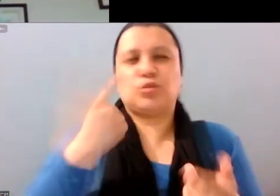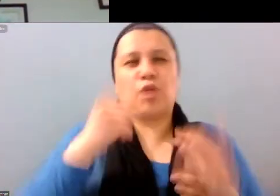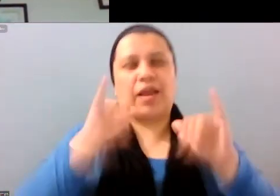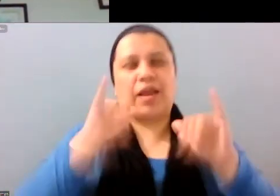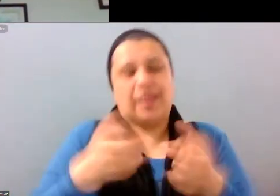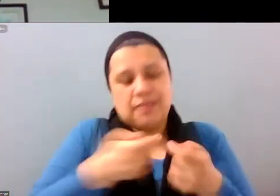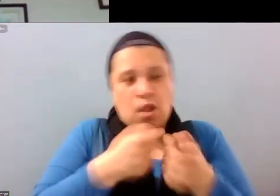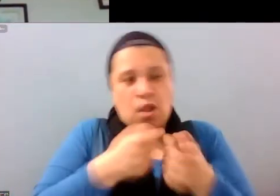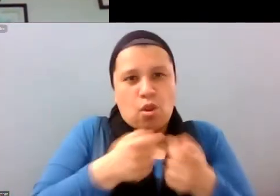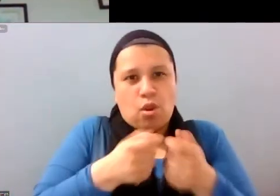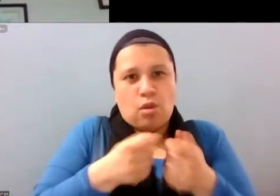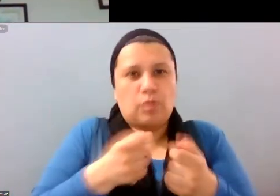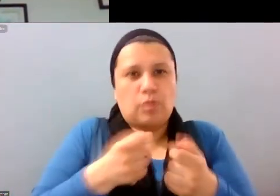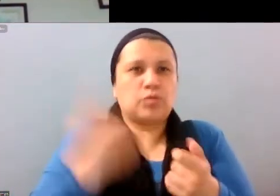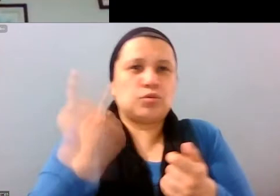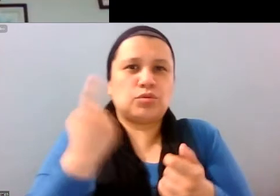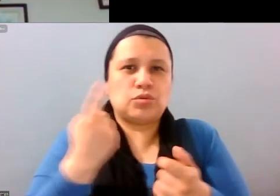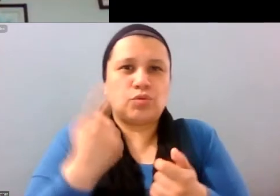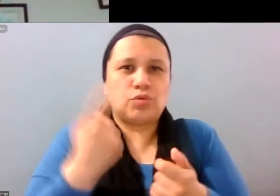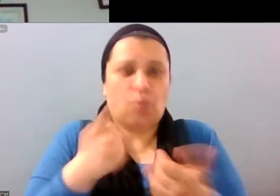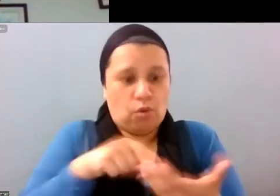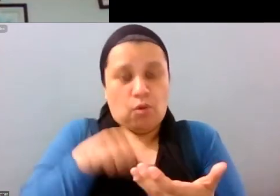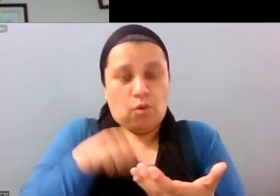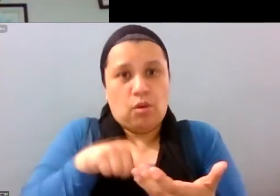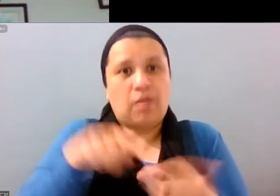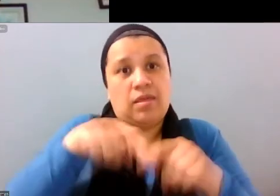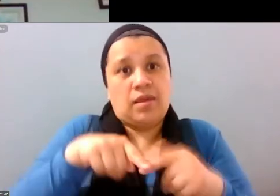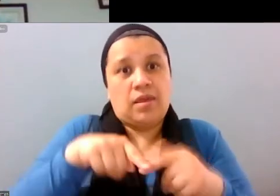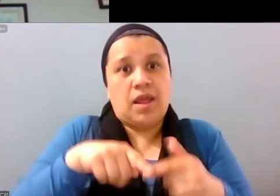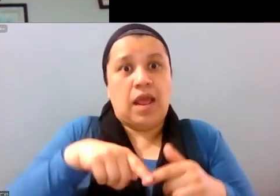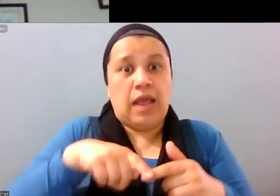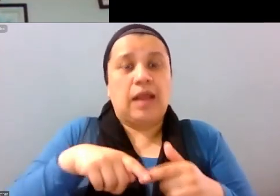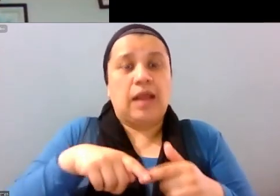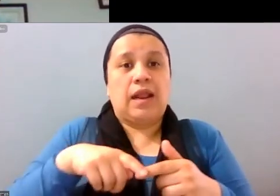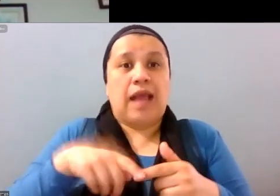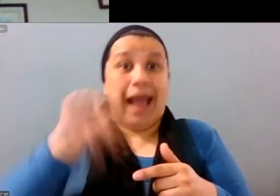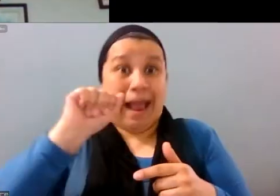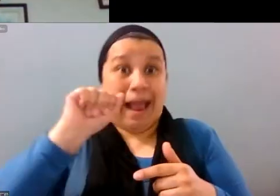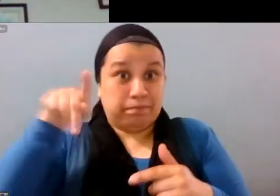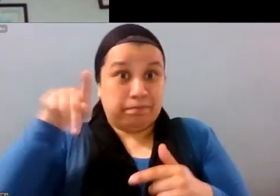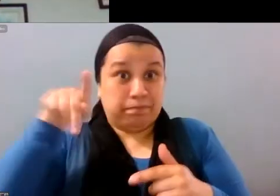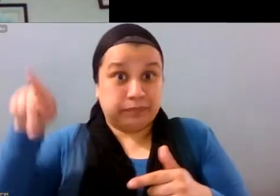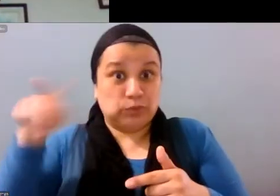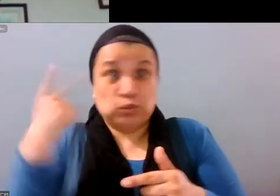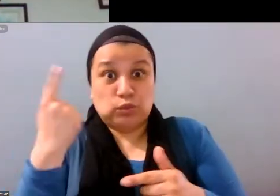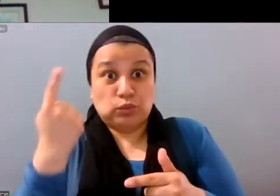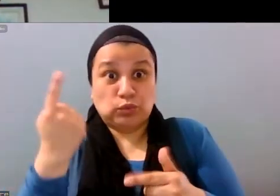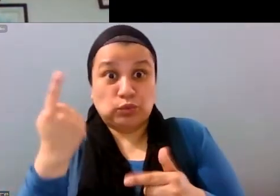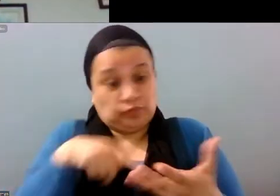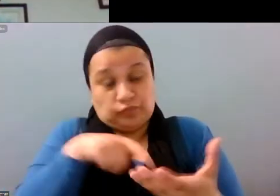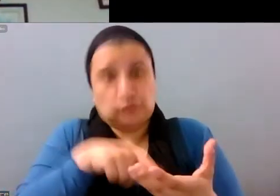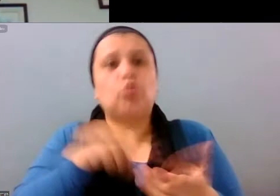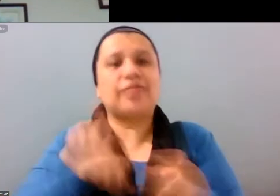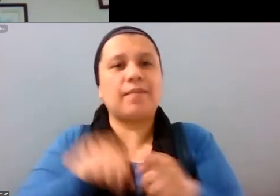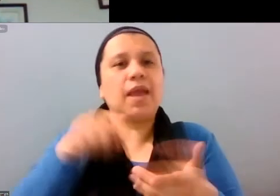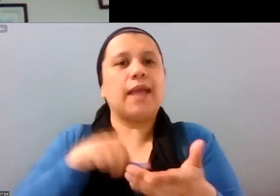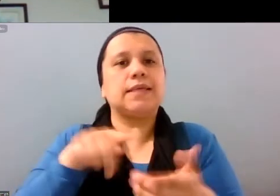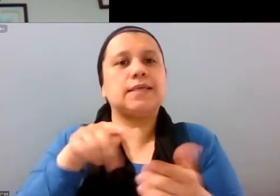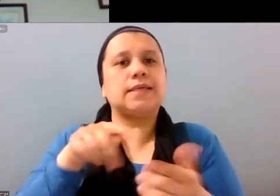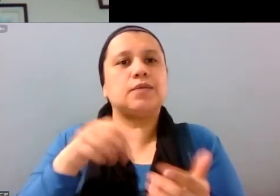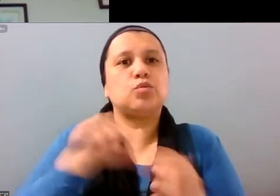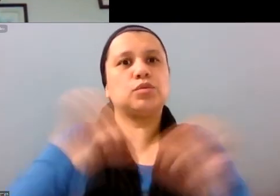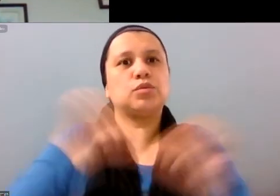participar en todas las redes y todas las diferentes aplicaciones que tenemos sino como una herramienta que nos ayude a potenciar